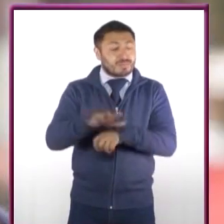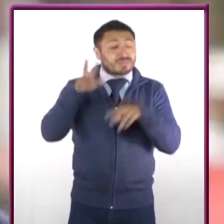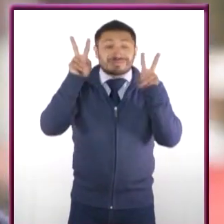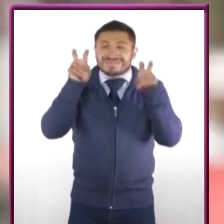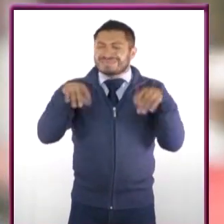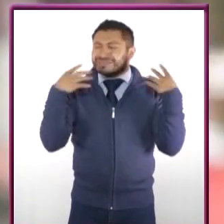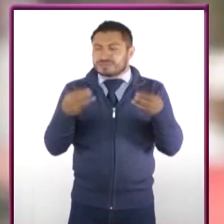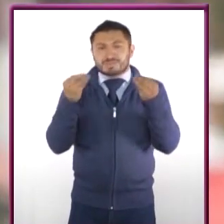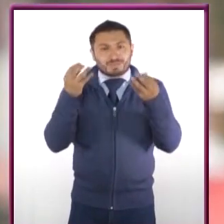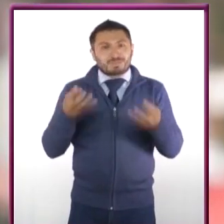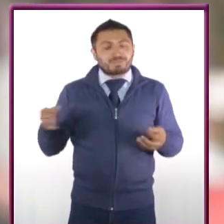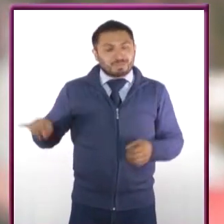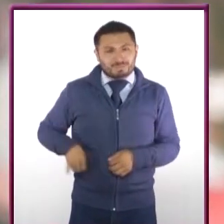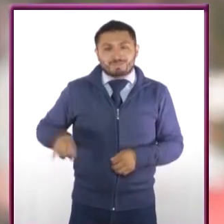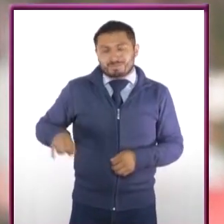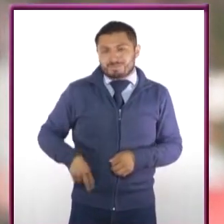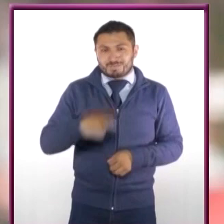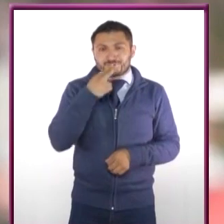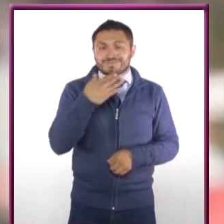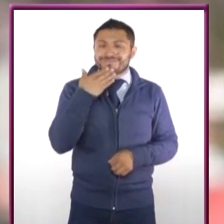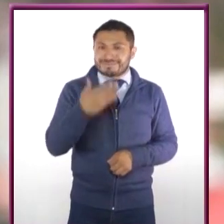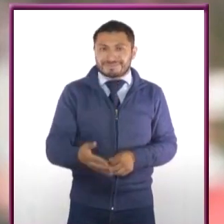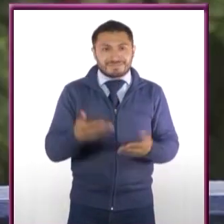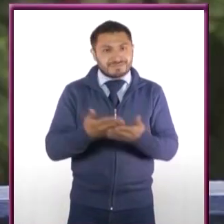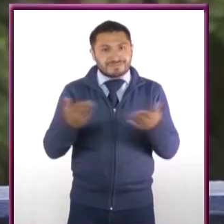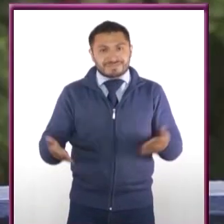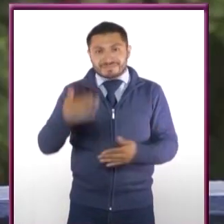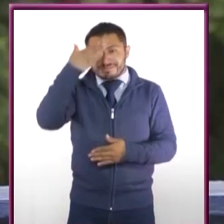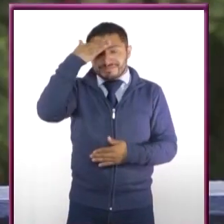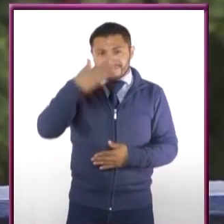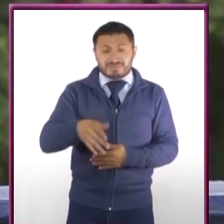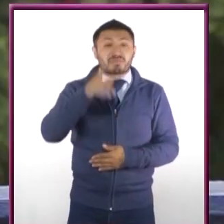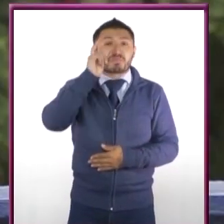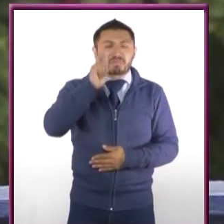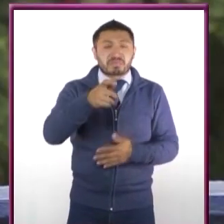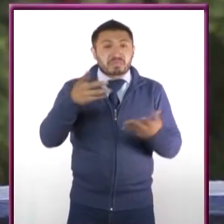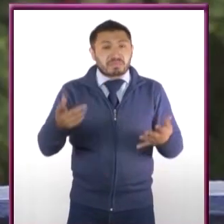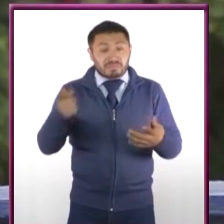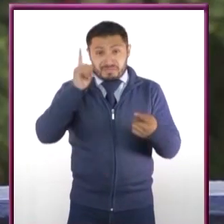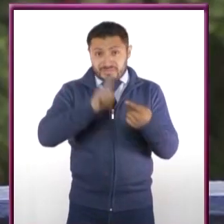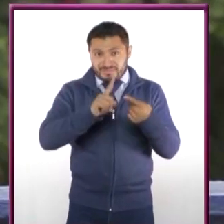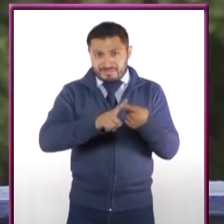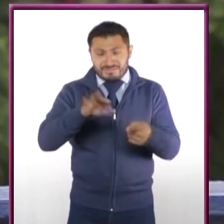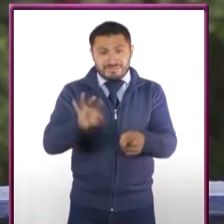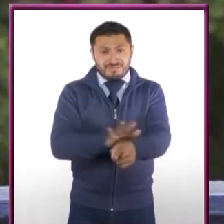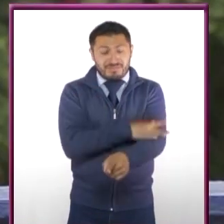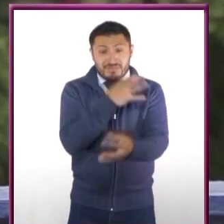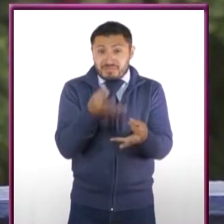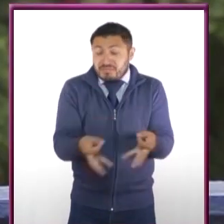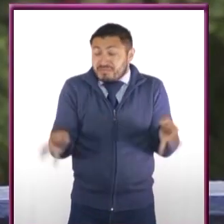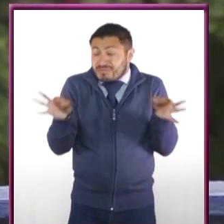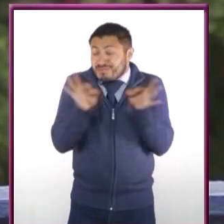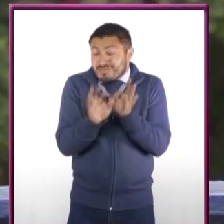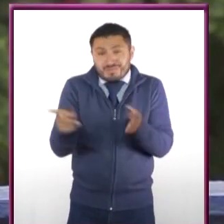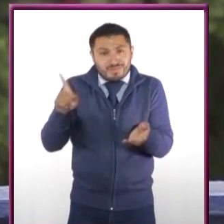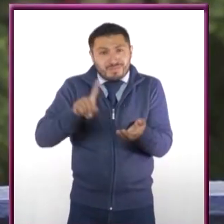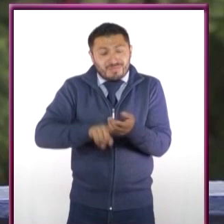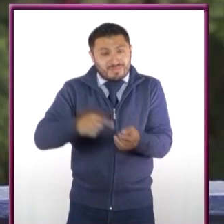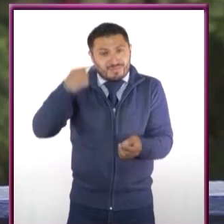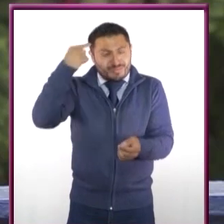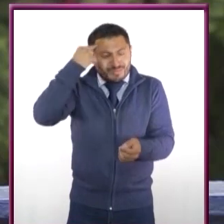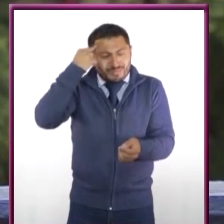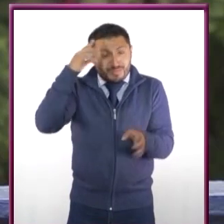tema tan interesante y útil! Ahora sabemos que, número 1, las emociones influyen en nuestros estados de